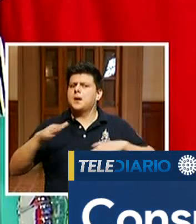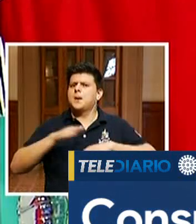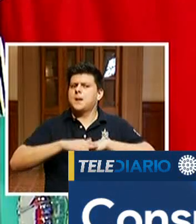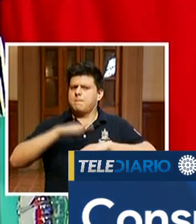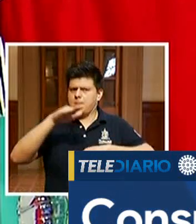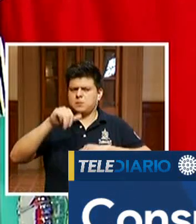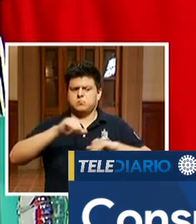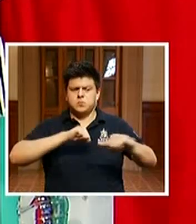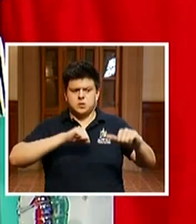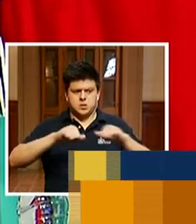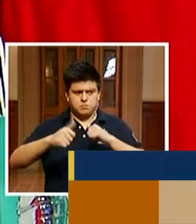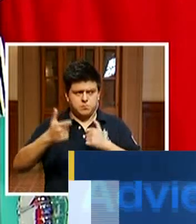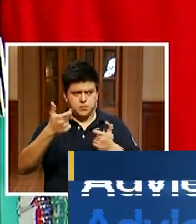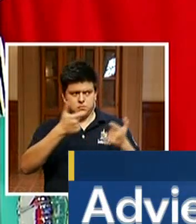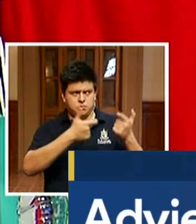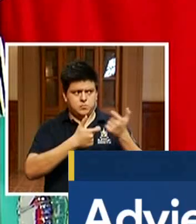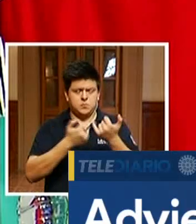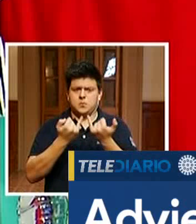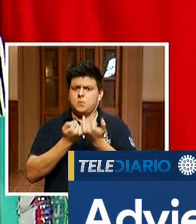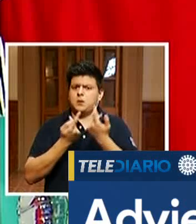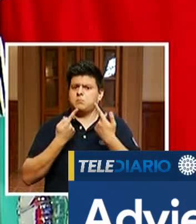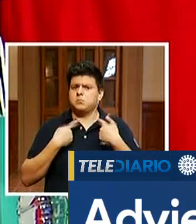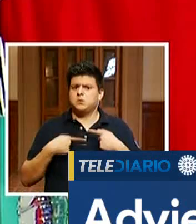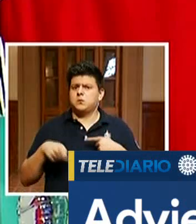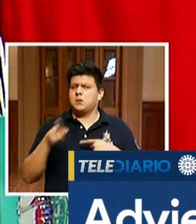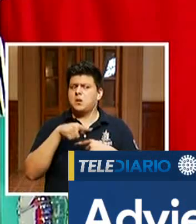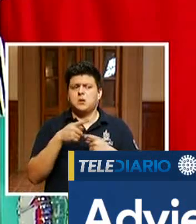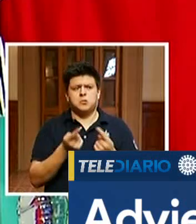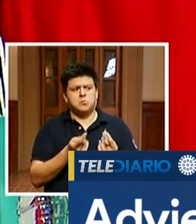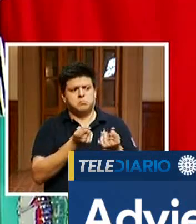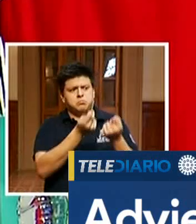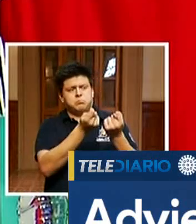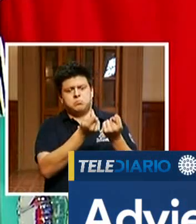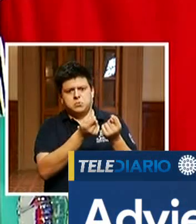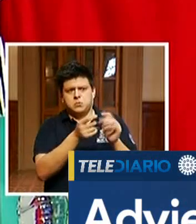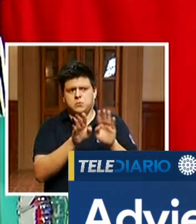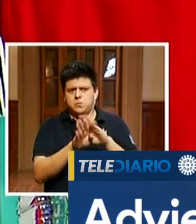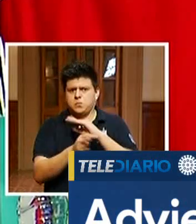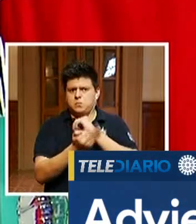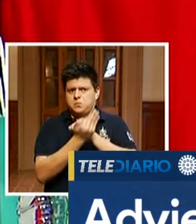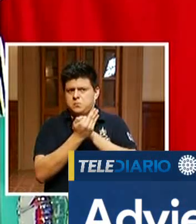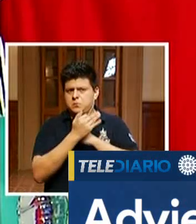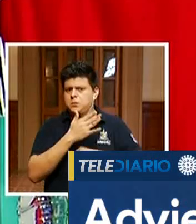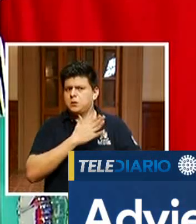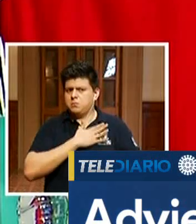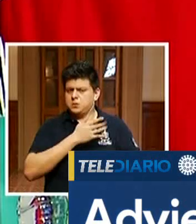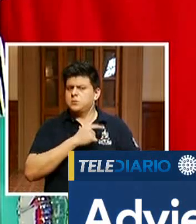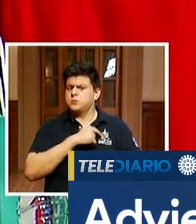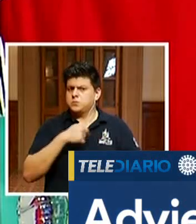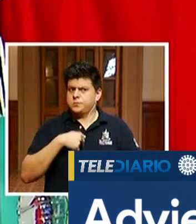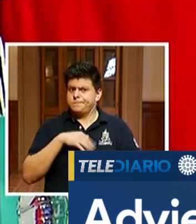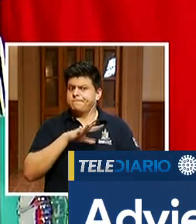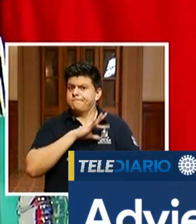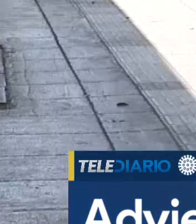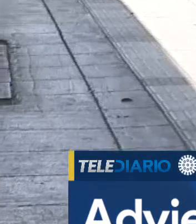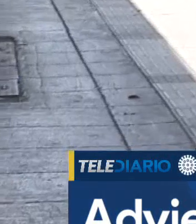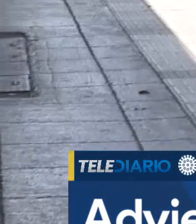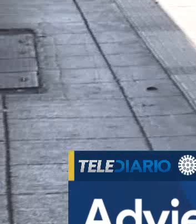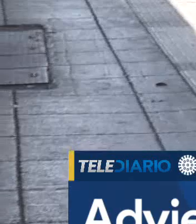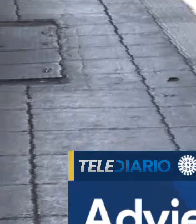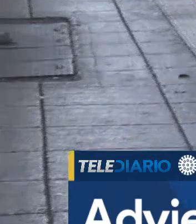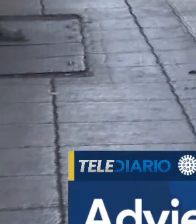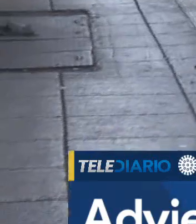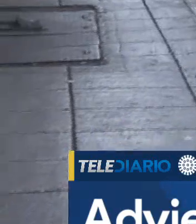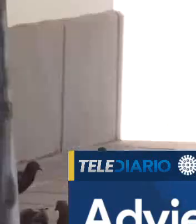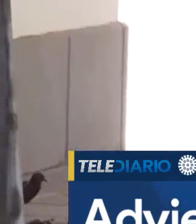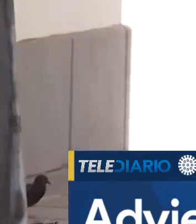económica, ¿verdad?, y la gente relajar las medidas de protección, podemos ser sujetos a rebrotes.